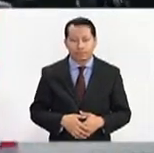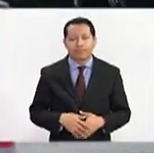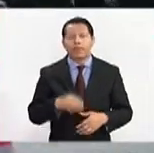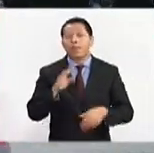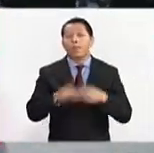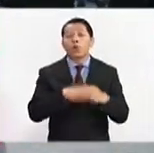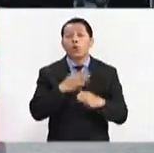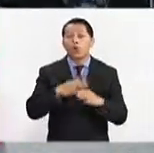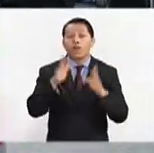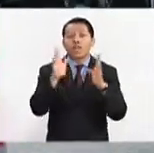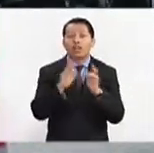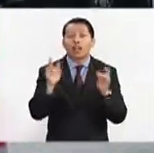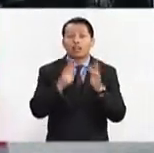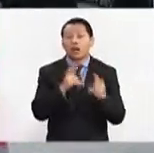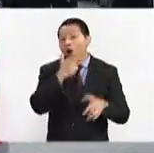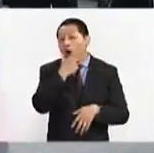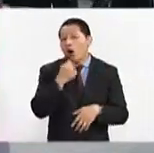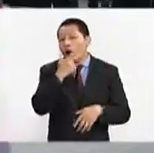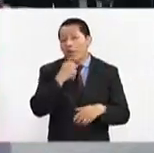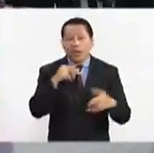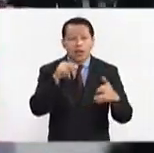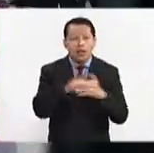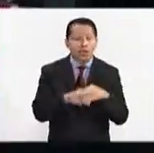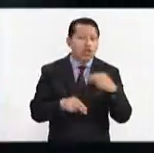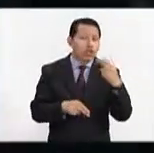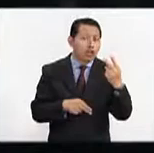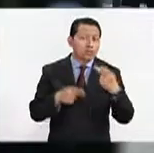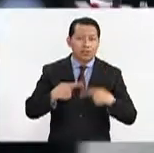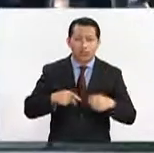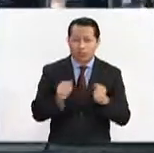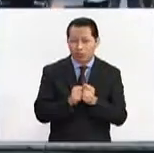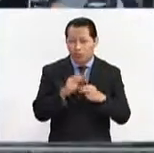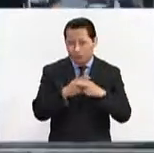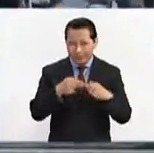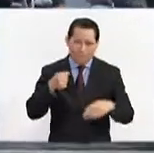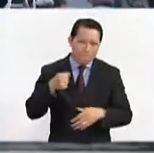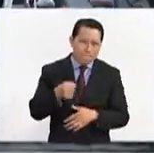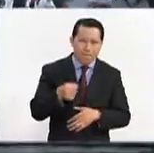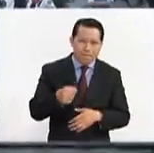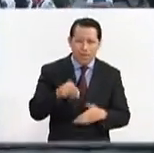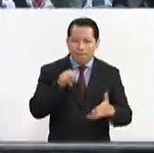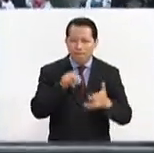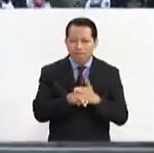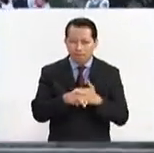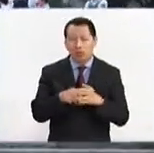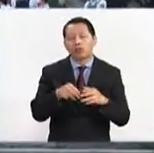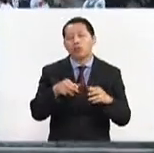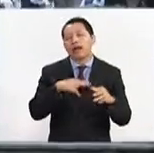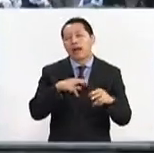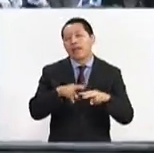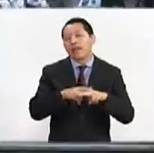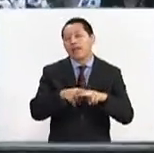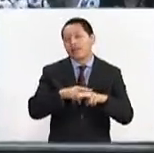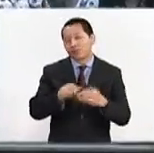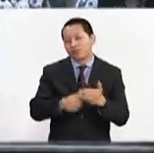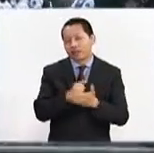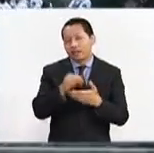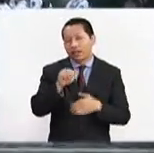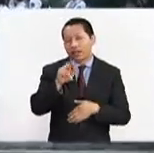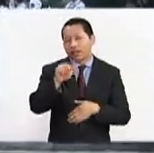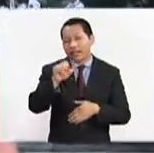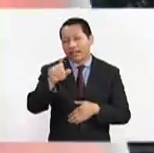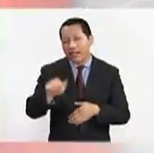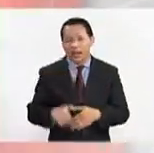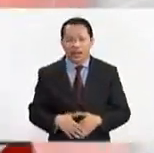el mundo, en Francia, un hombre asesinó a 2 personas con un cuchillo en la estación de trenes Saint-Charles en la ciudad de Marsella.